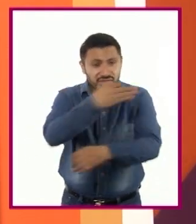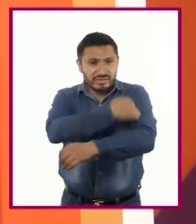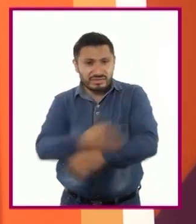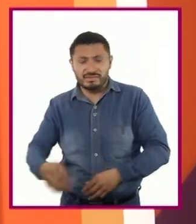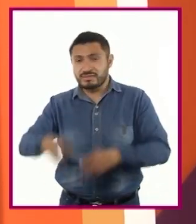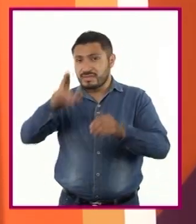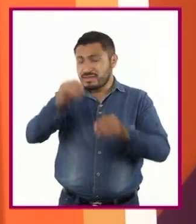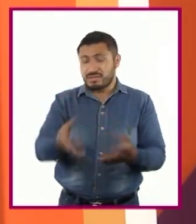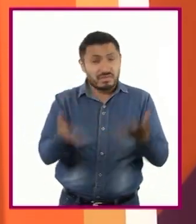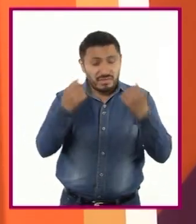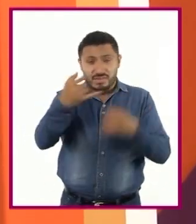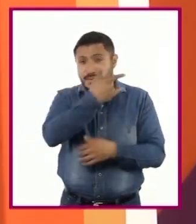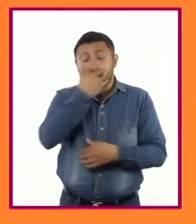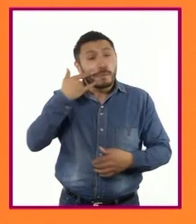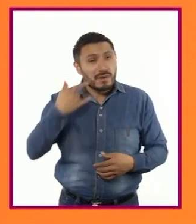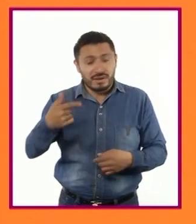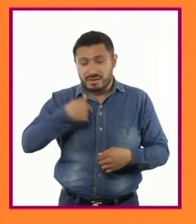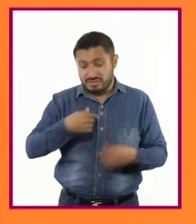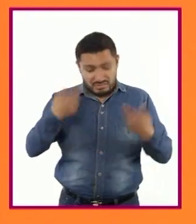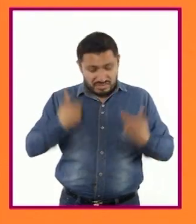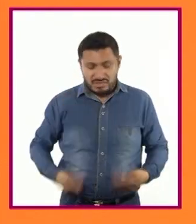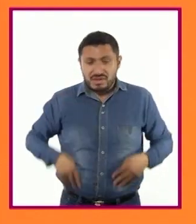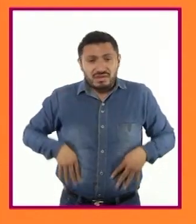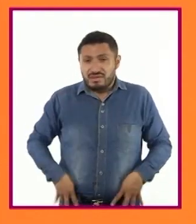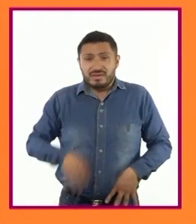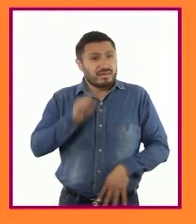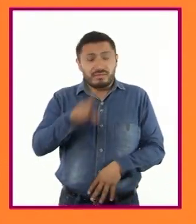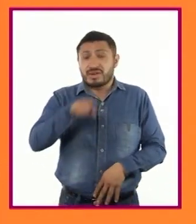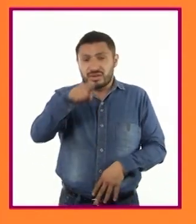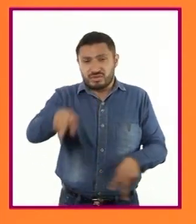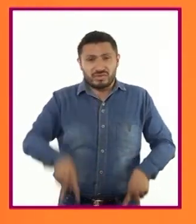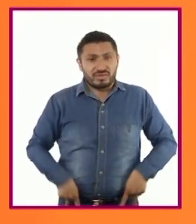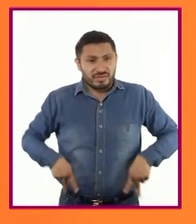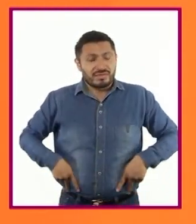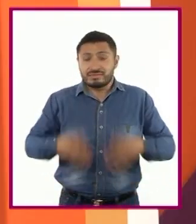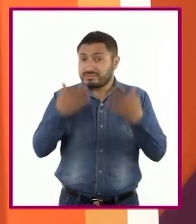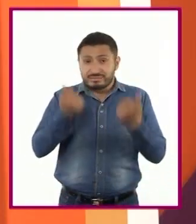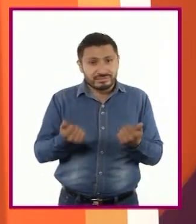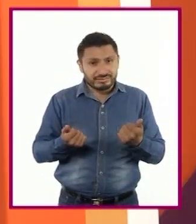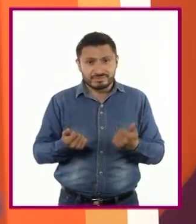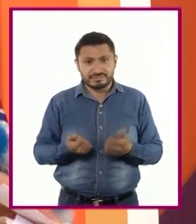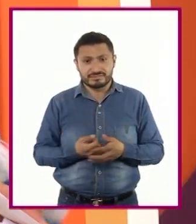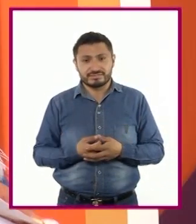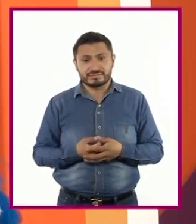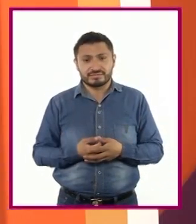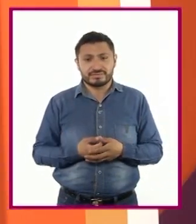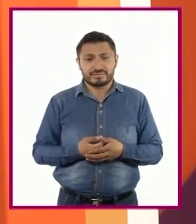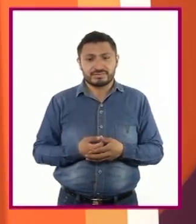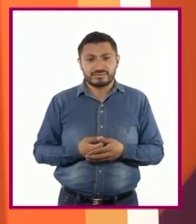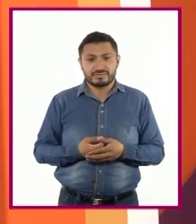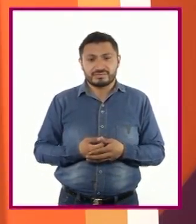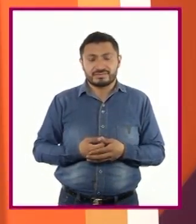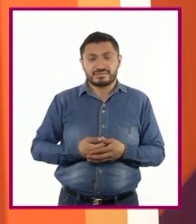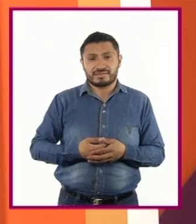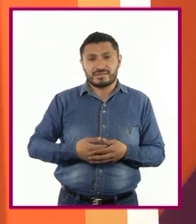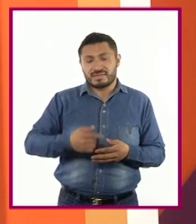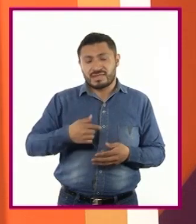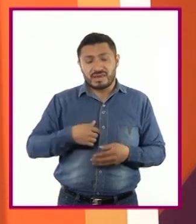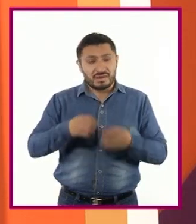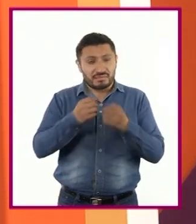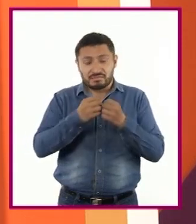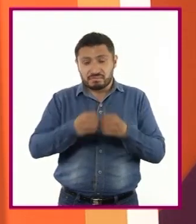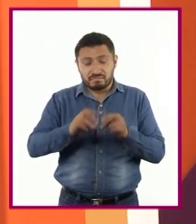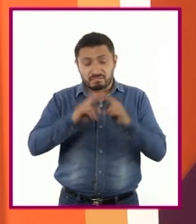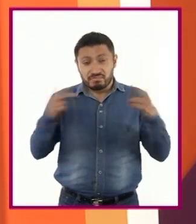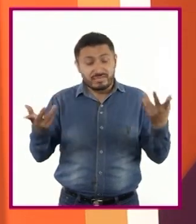que ya no tiene calzones? Ni yo tengo ya faldillas, ni tú tienes pantalones. Se me reventó el